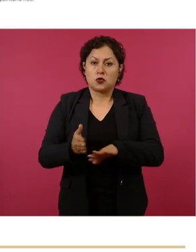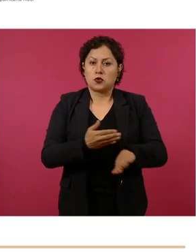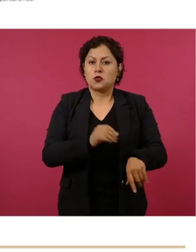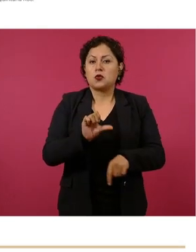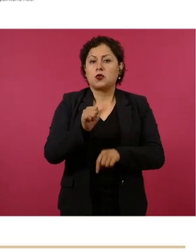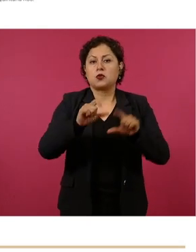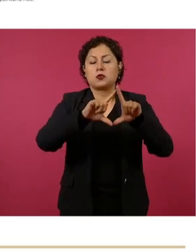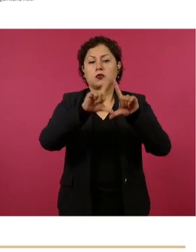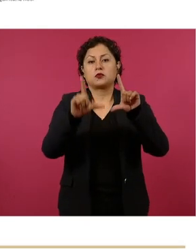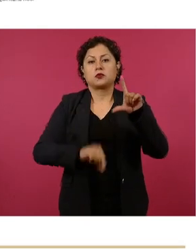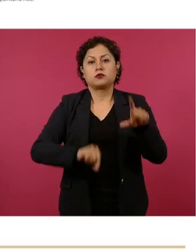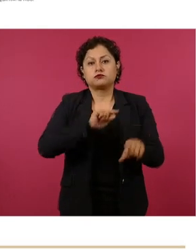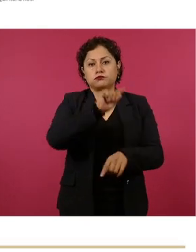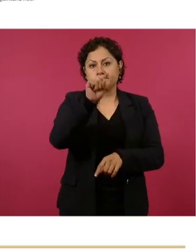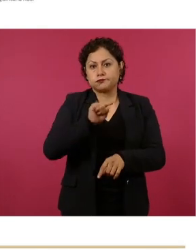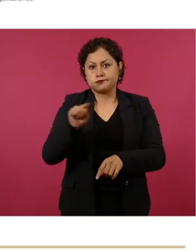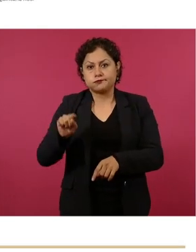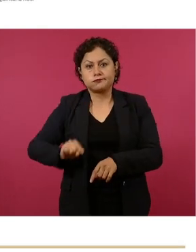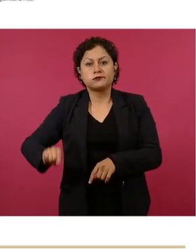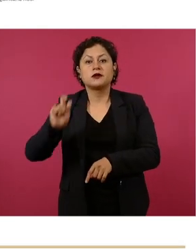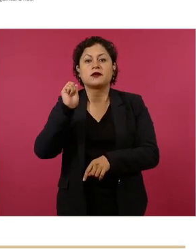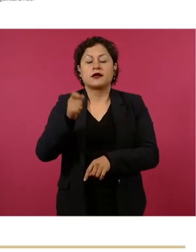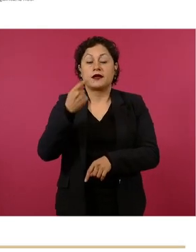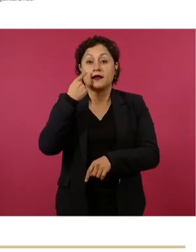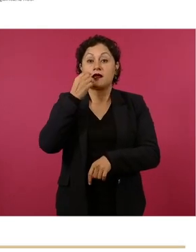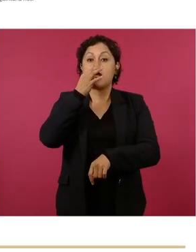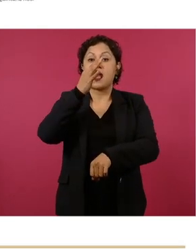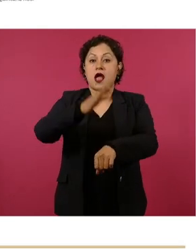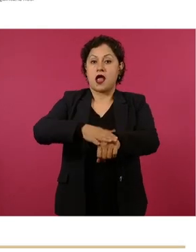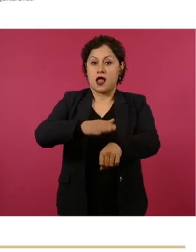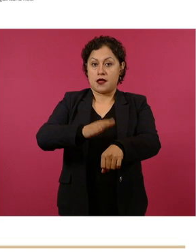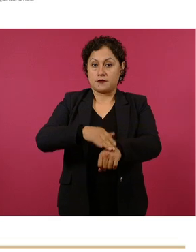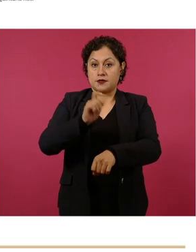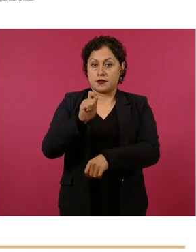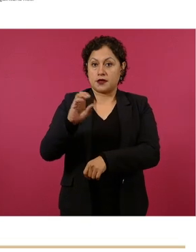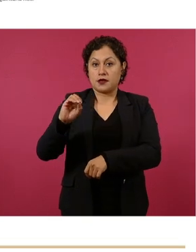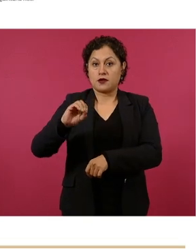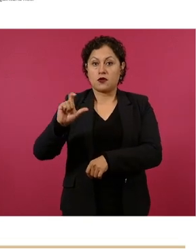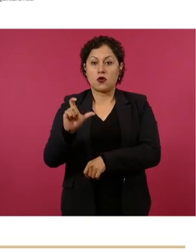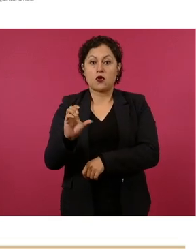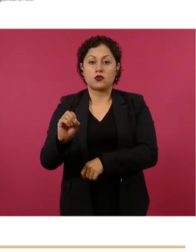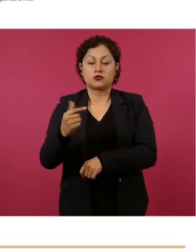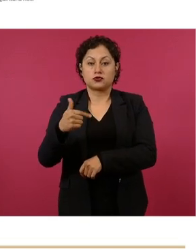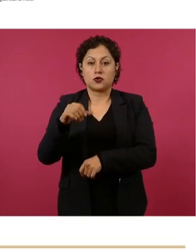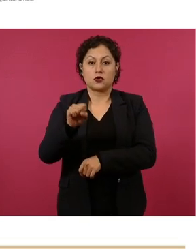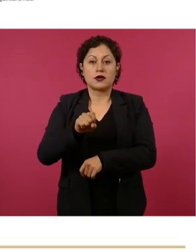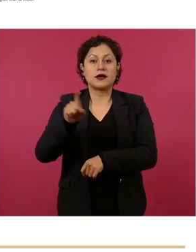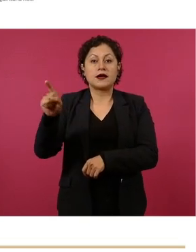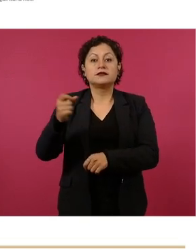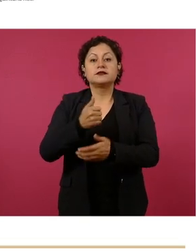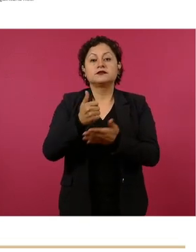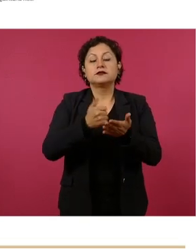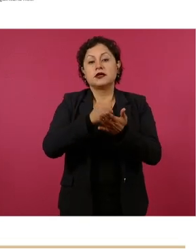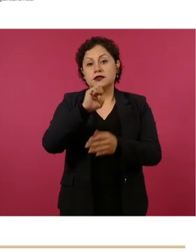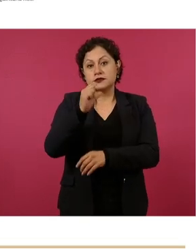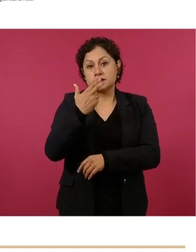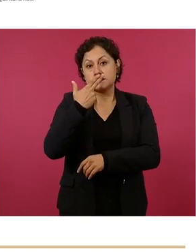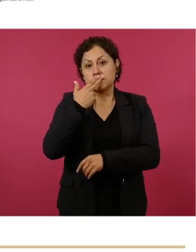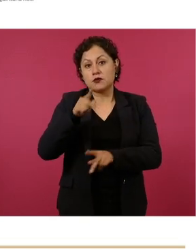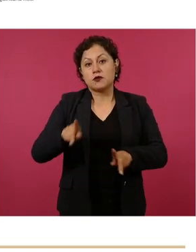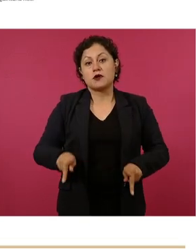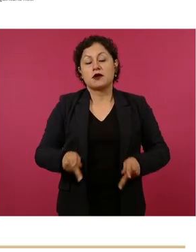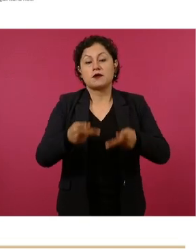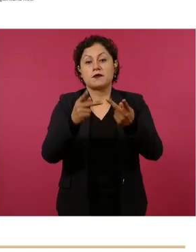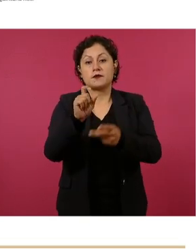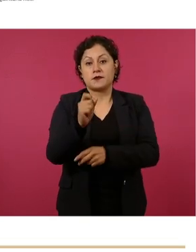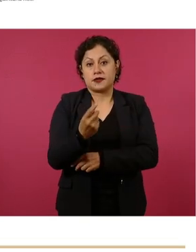país. Un ejemplo importante que quiero mencionar es Oxogas en la capital del estado de Chihuahua, con el litro de regular a